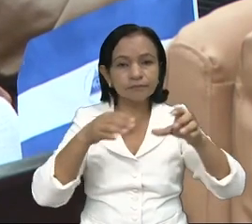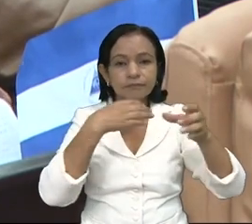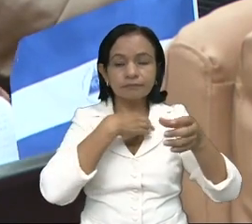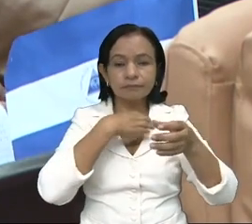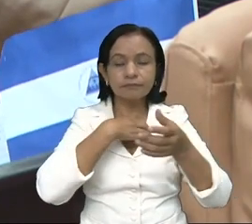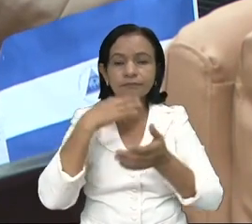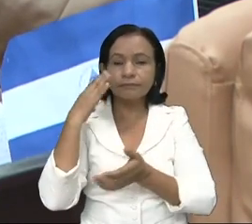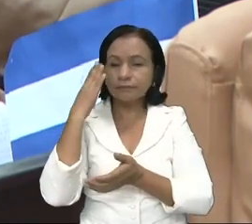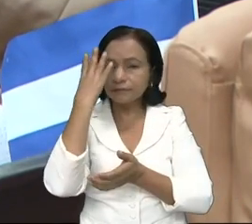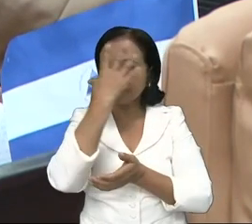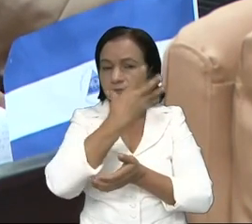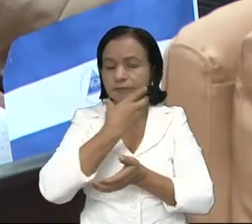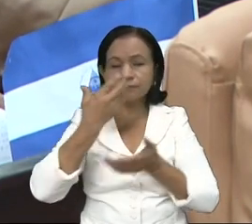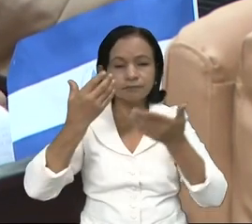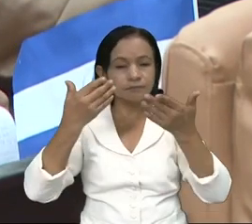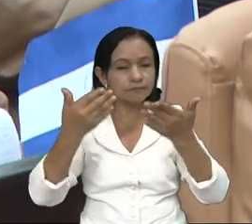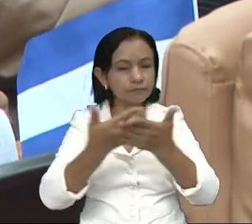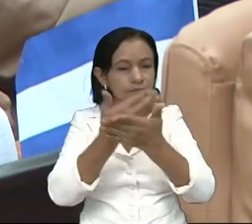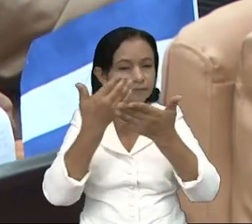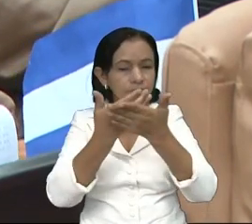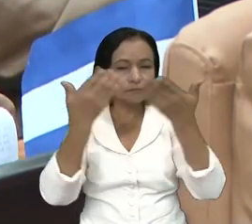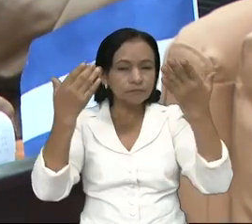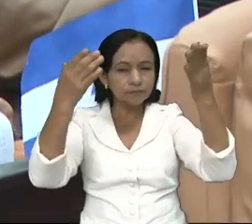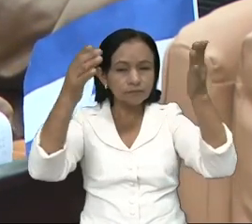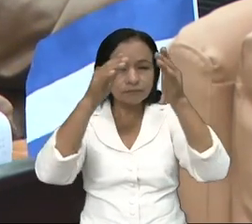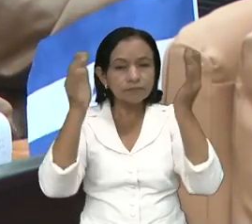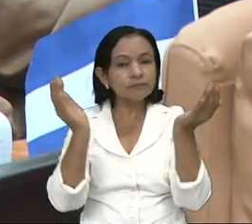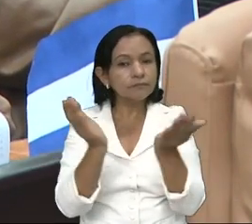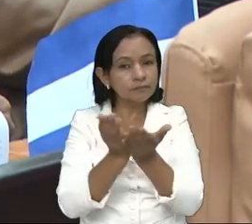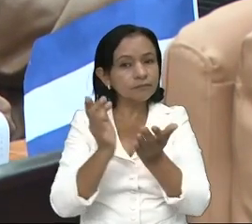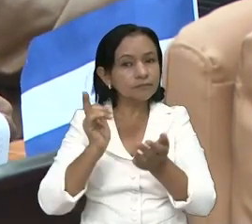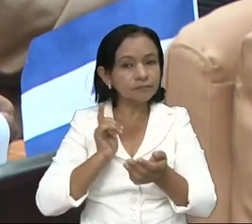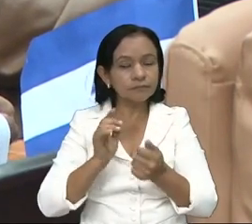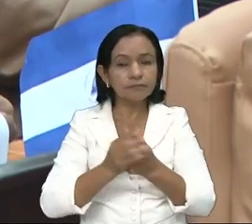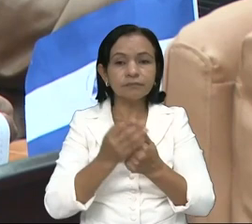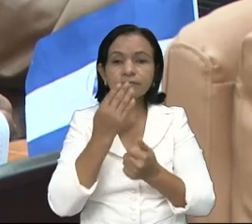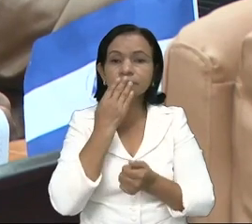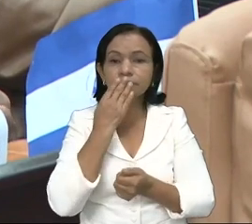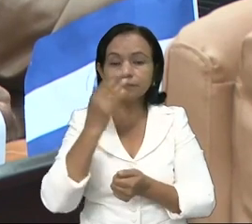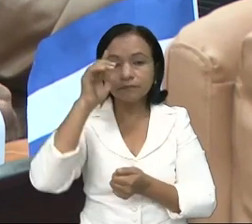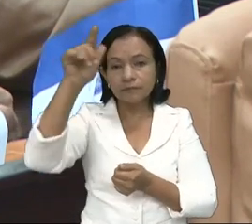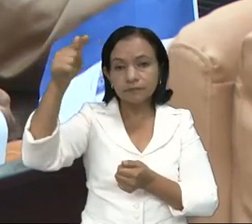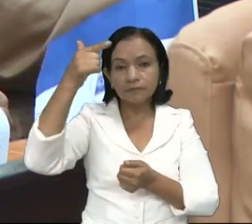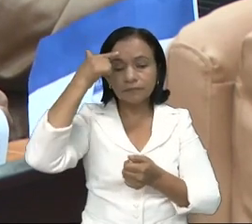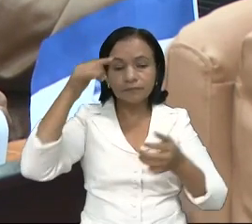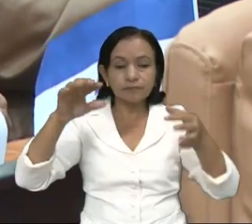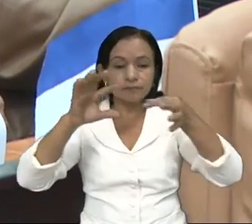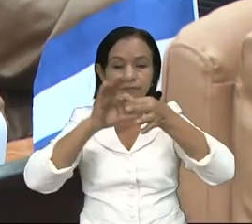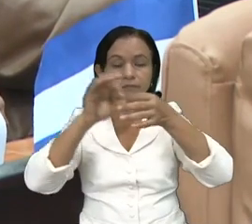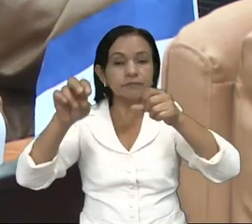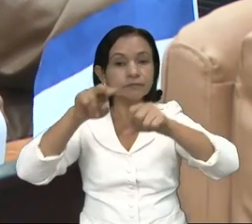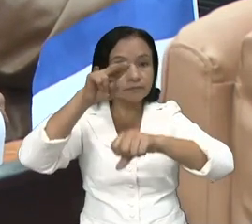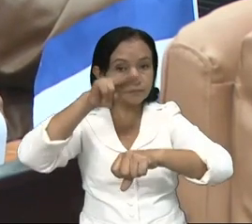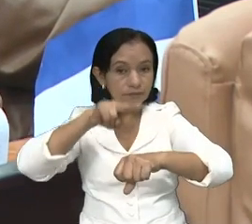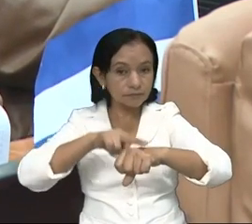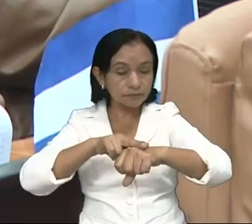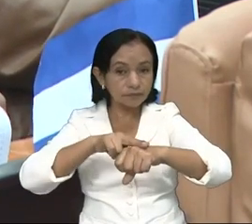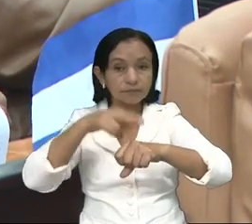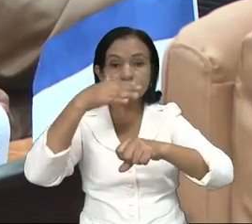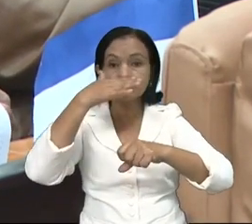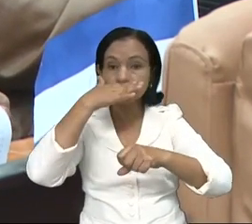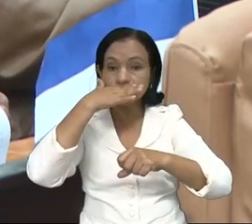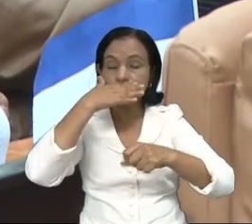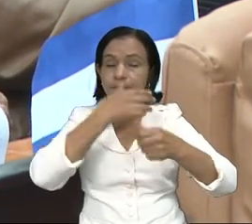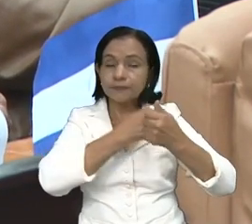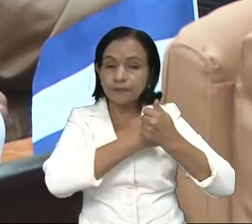las maravillas de la creación. Nuestro buen gobierno de reconciliación y unidad nacional, consecuente con